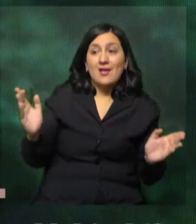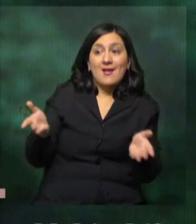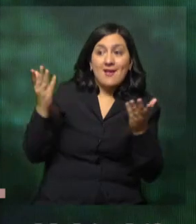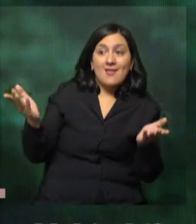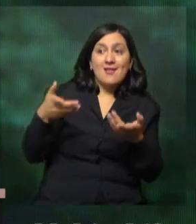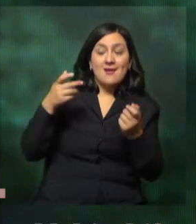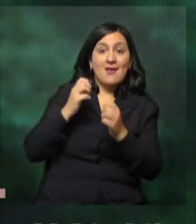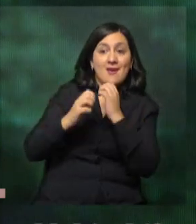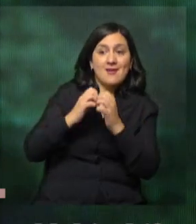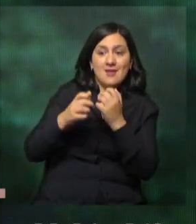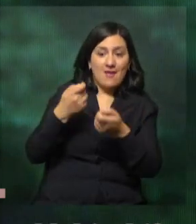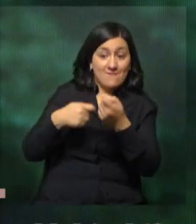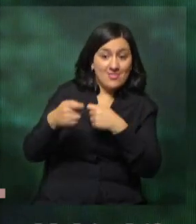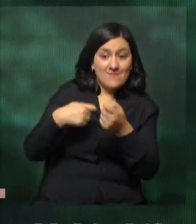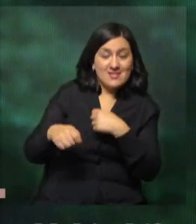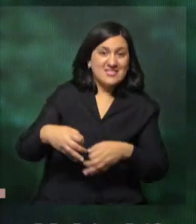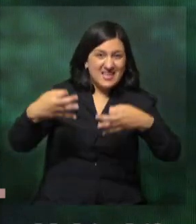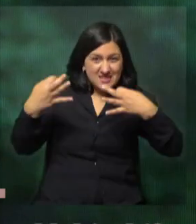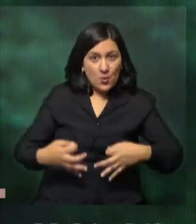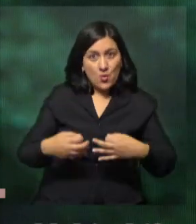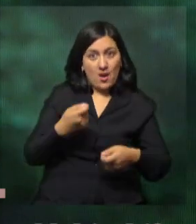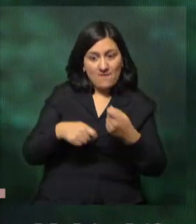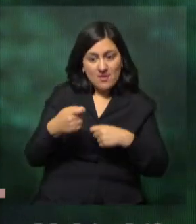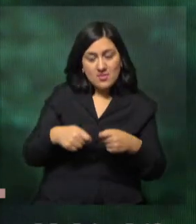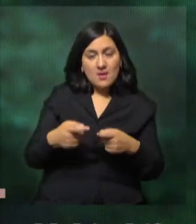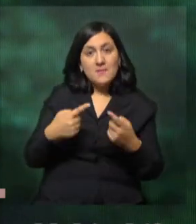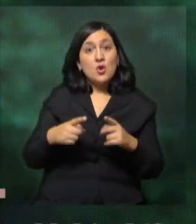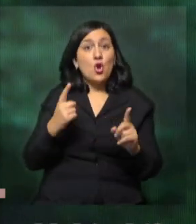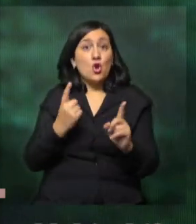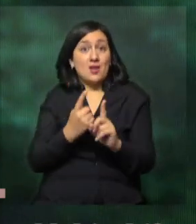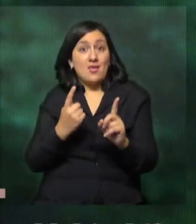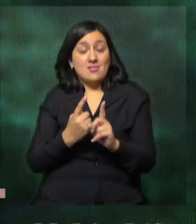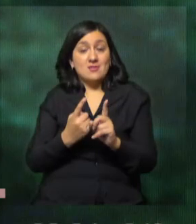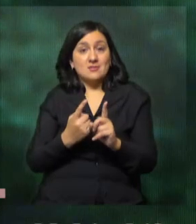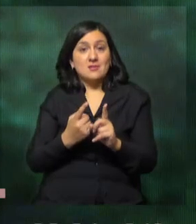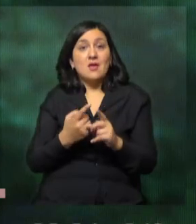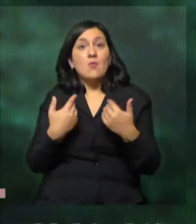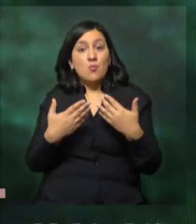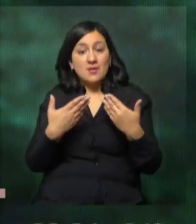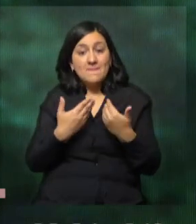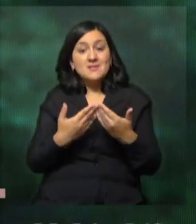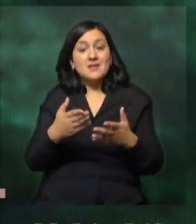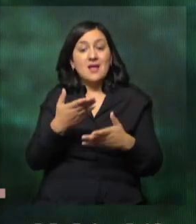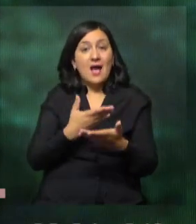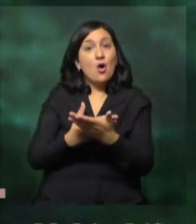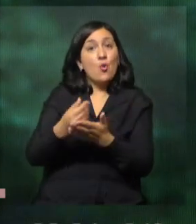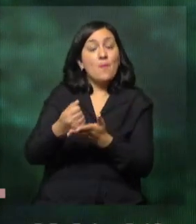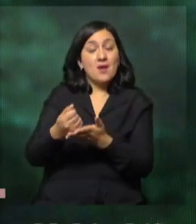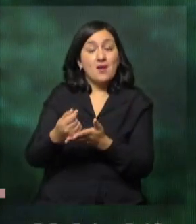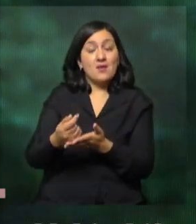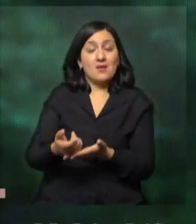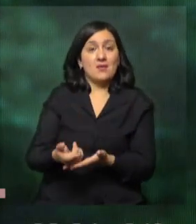venden energía y se garantizan su venta, sino que ahora los grandes clientes de UTE van a poder empezar a comprarle a esos grandes